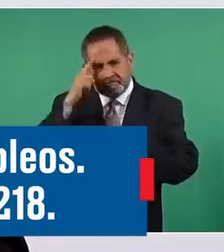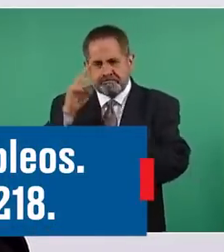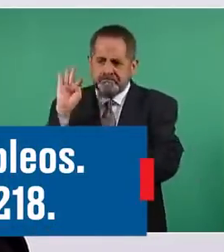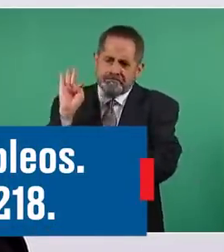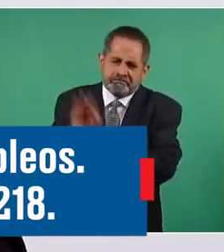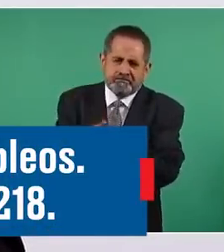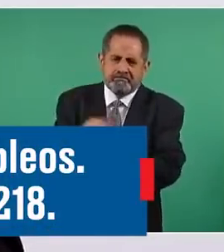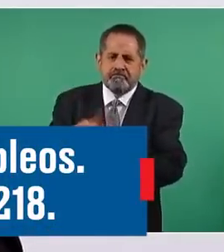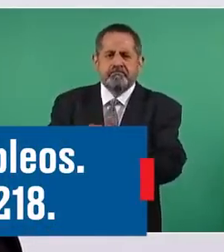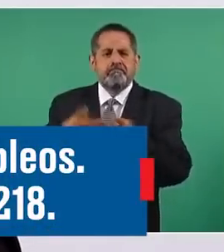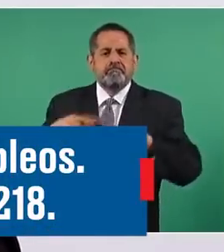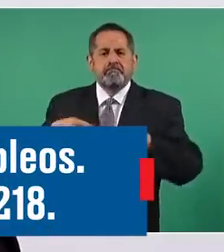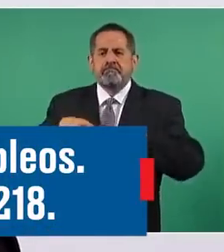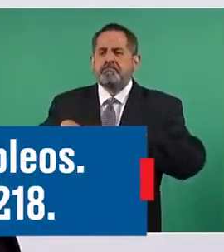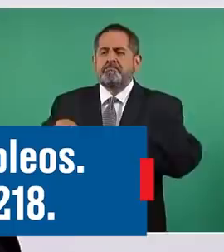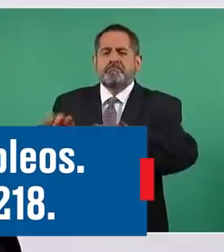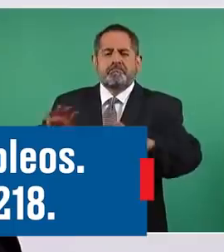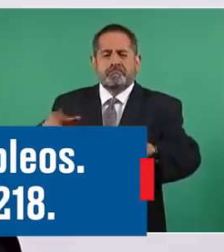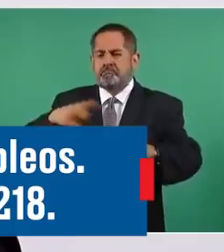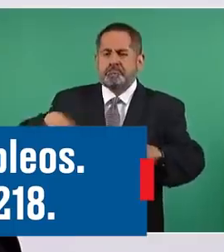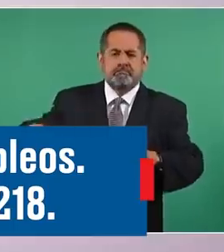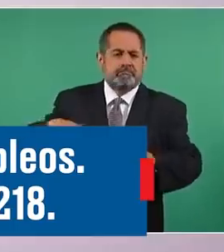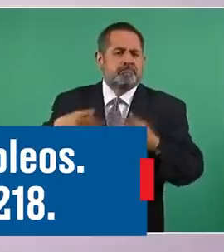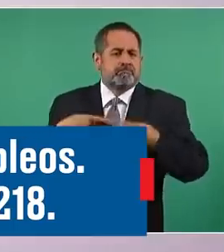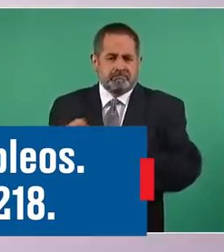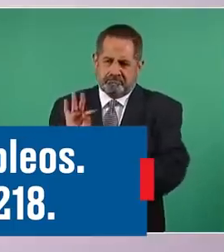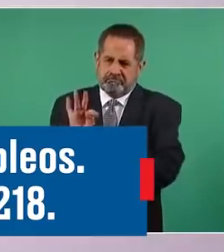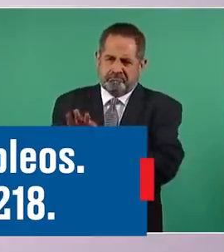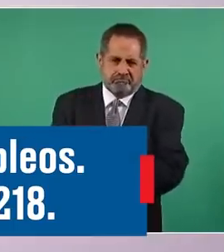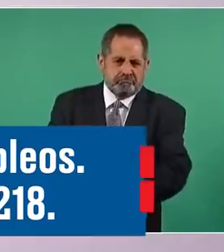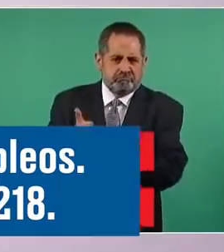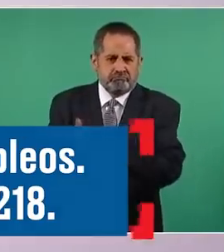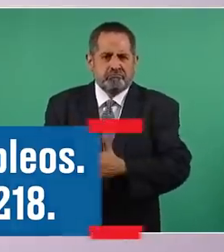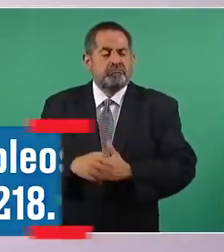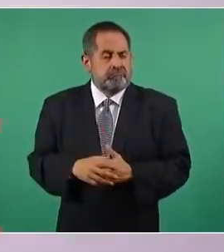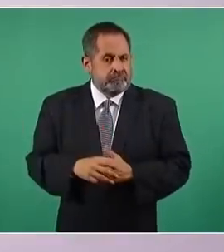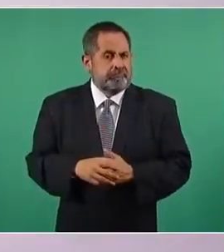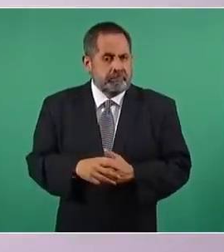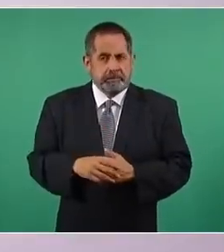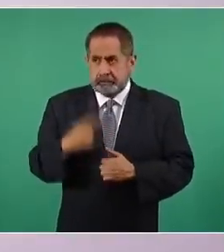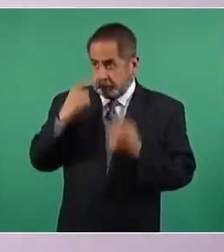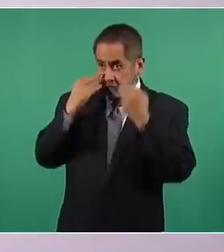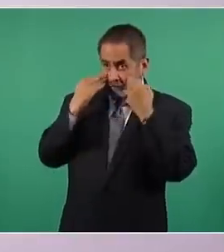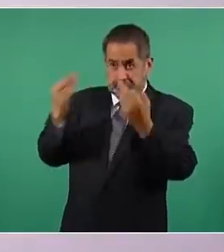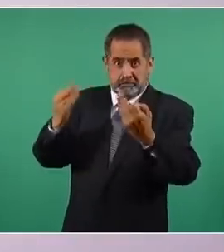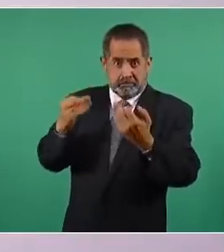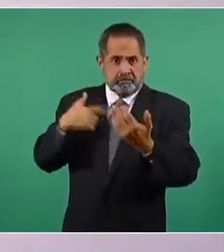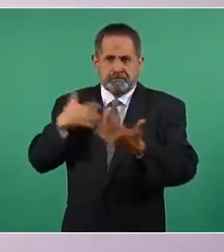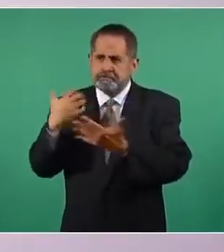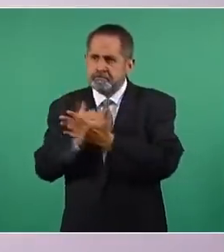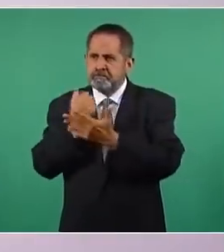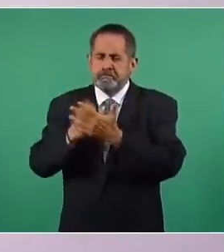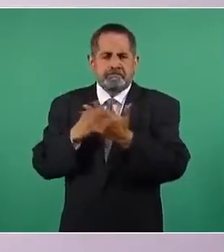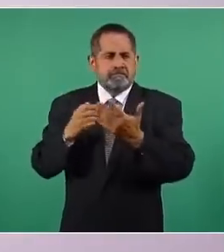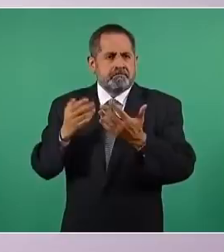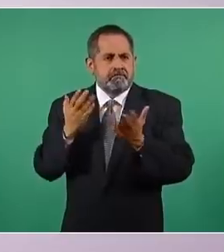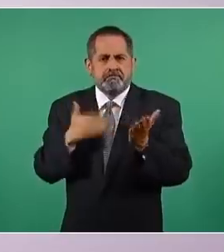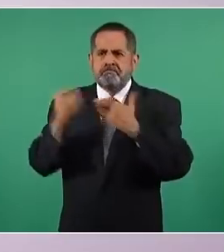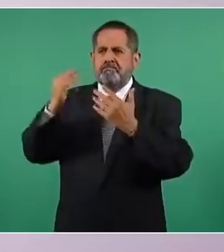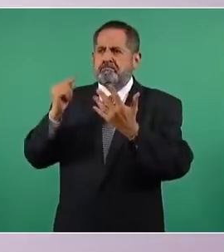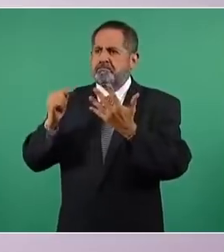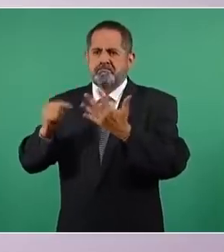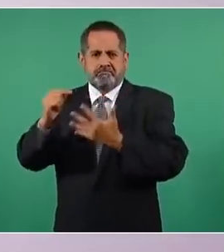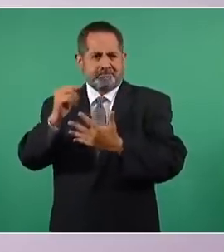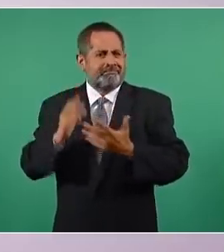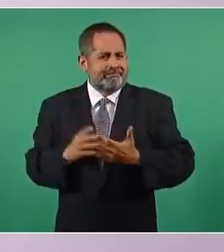1.350.000 empleos. Sin embargo, asegura que se han recuperado 957.000 de ellos, por lo que faltan más de